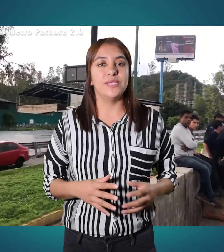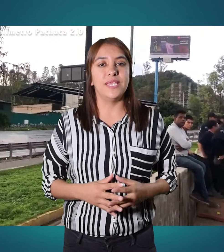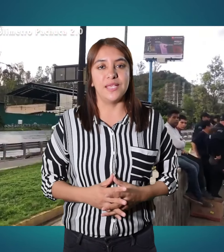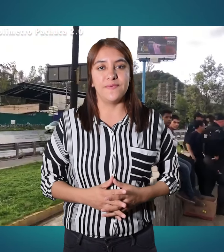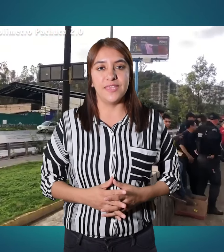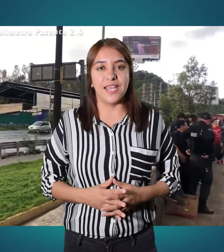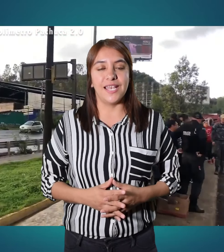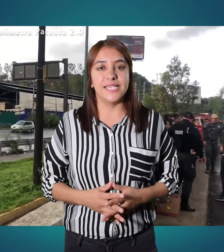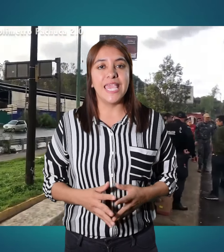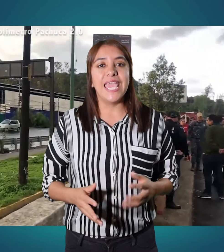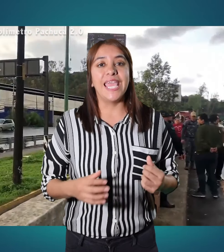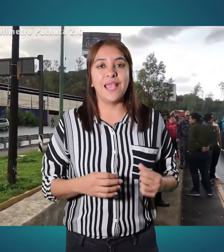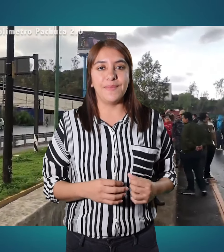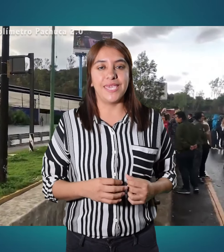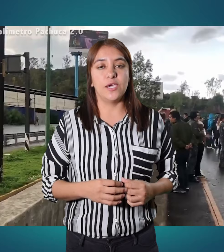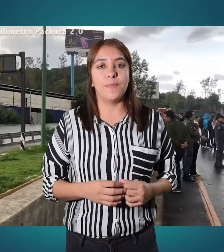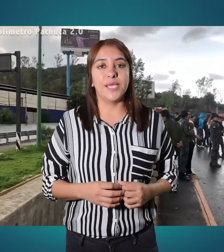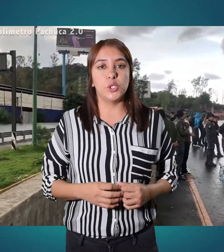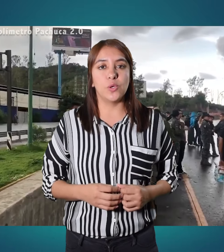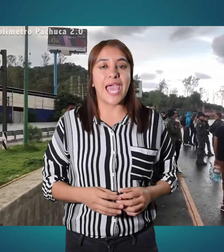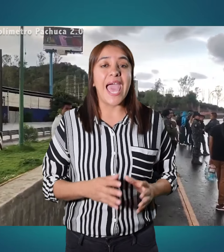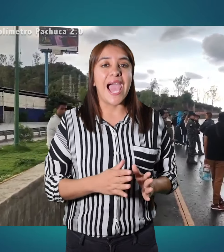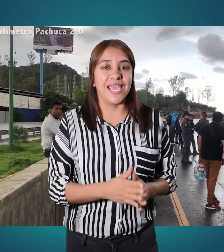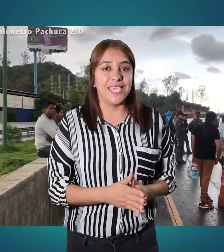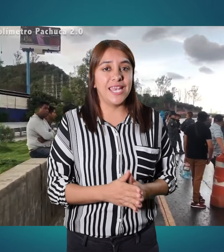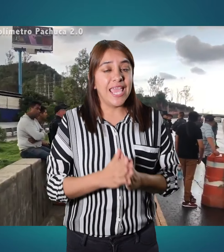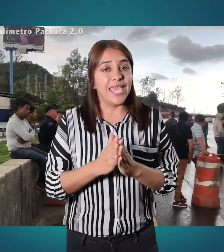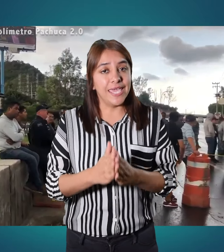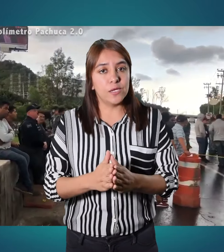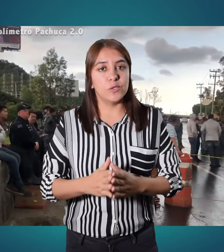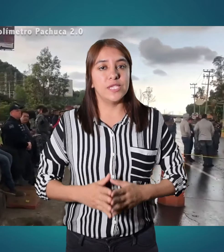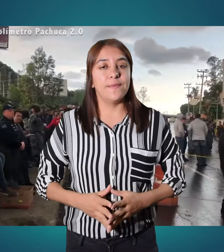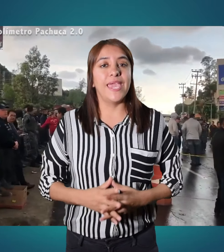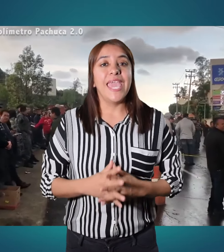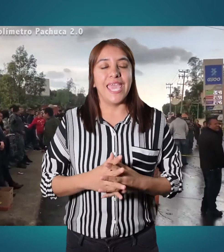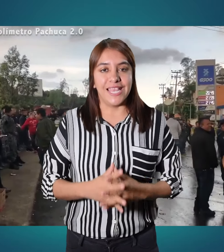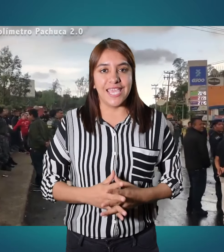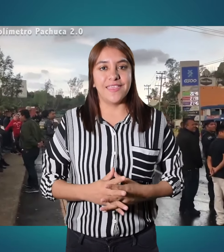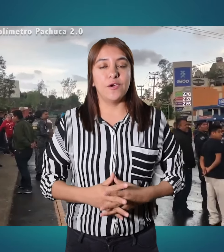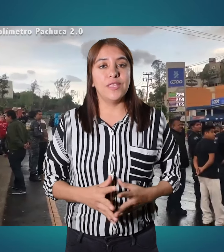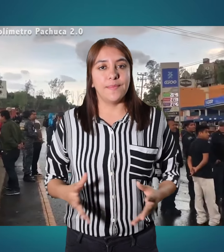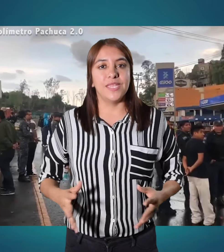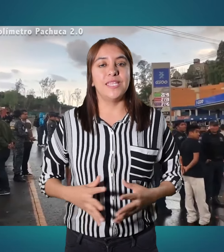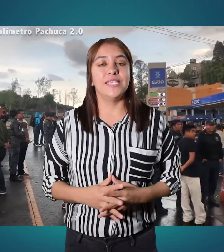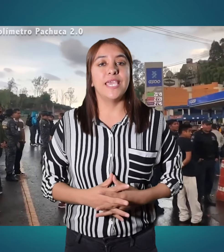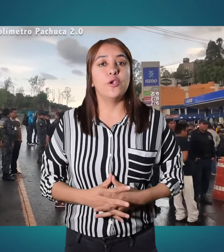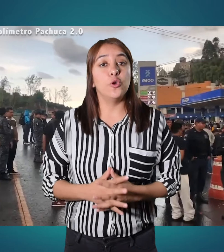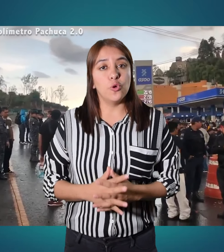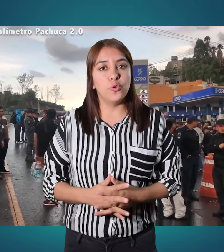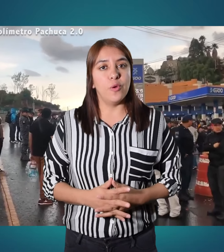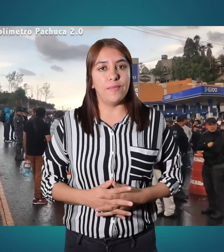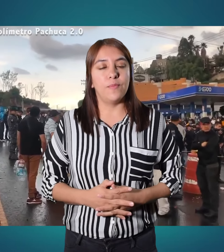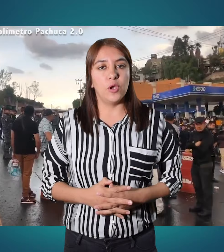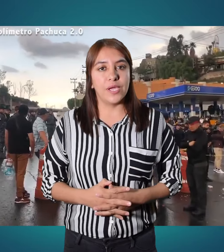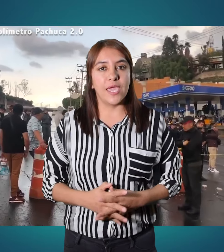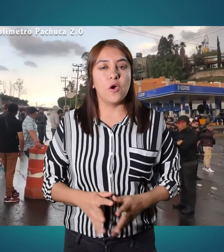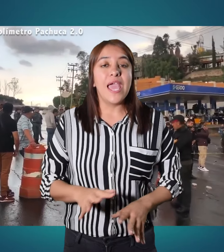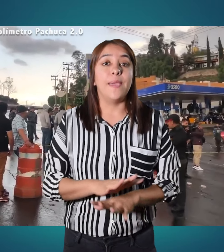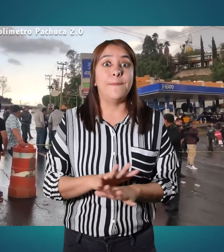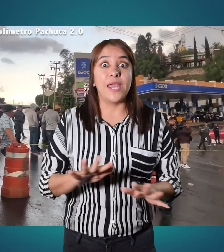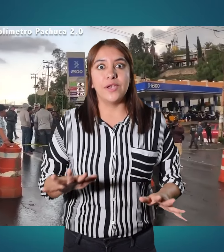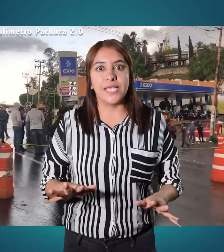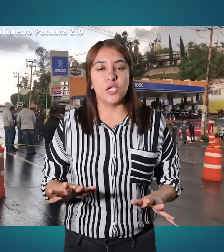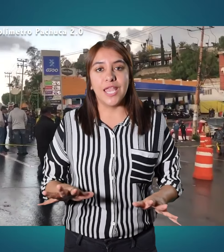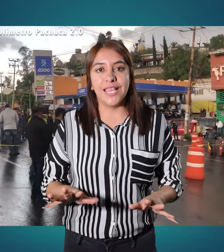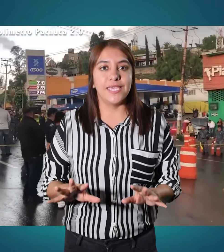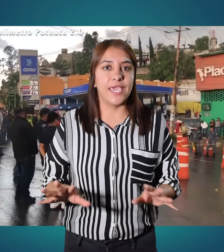los policías federales en la México-Pachuca ayer e inclusive el día de hoy también iniciaron un nuevo bloqueo